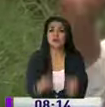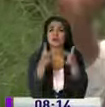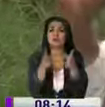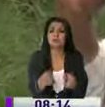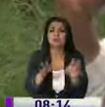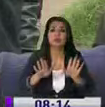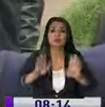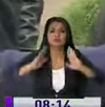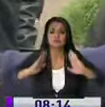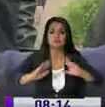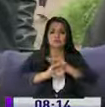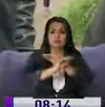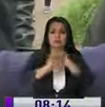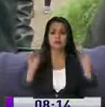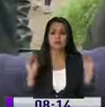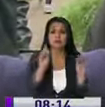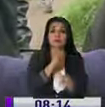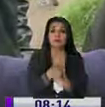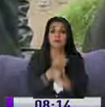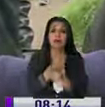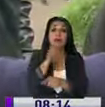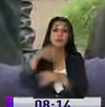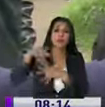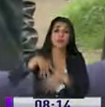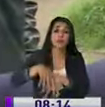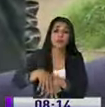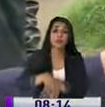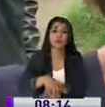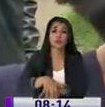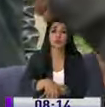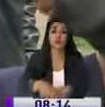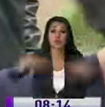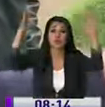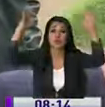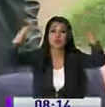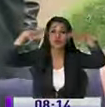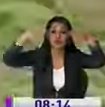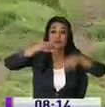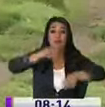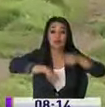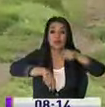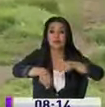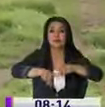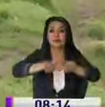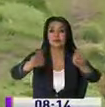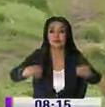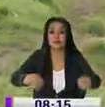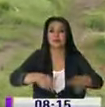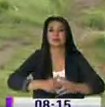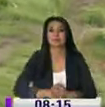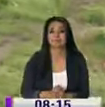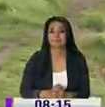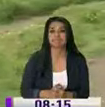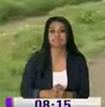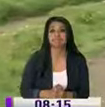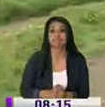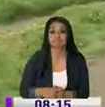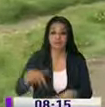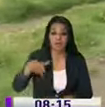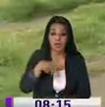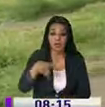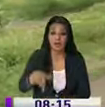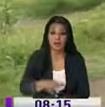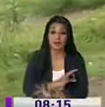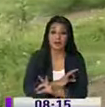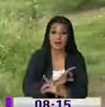nos da atención. Verá, baja todo el agua de arriba. Se lleva todo, vea, se daña el puente. En estas condiciones, salir limpio de los